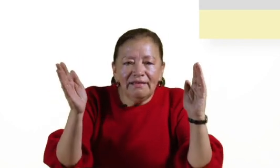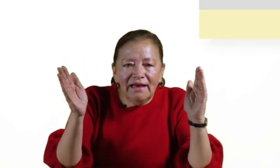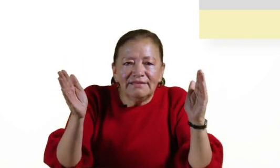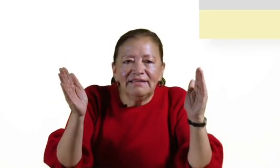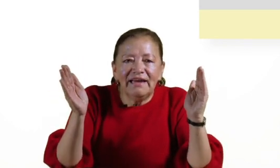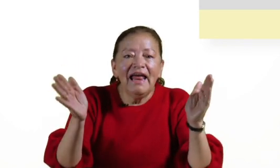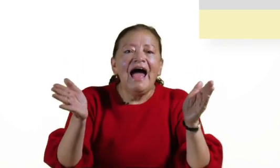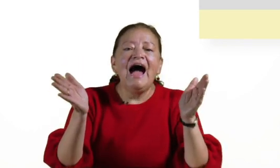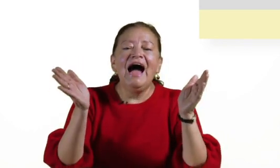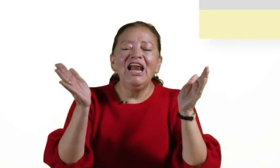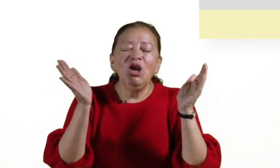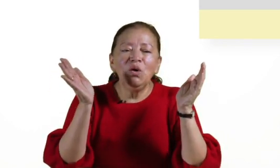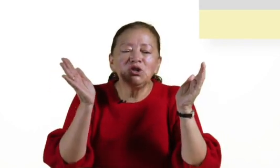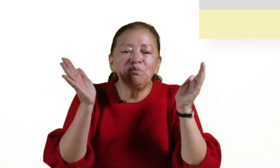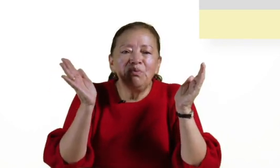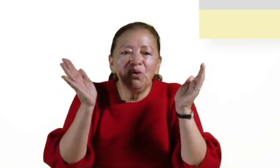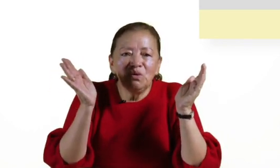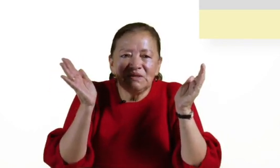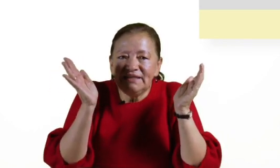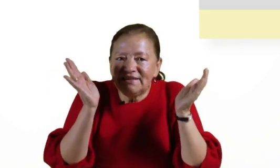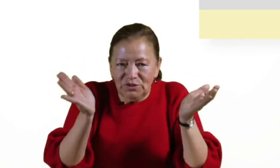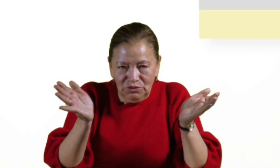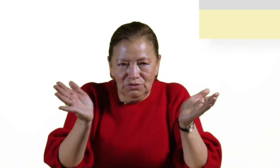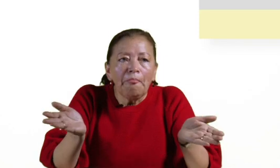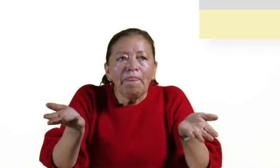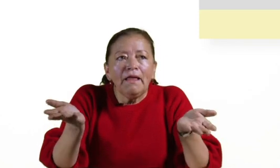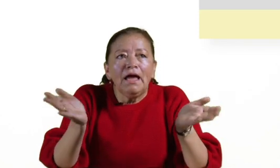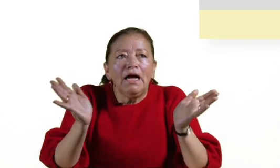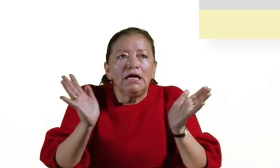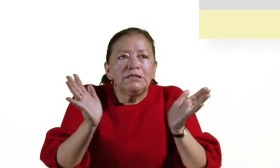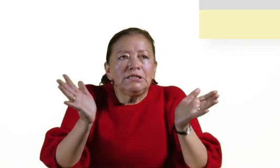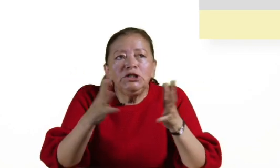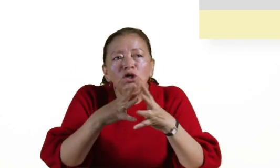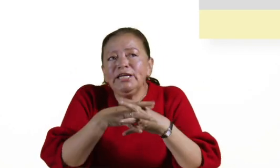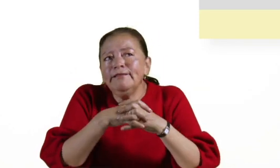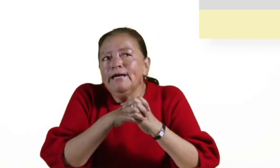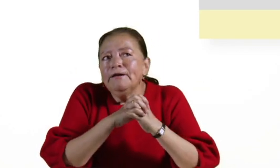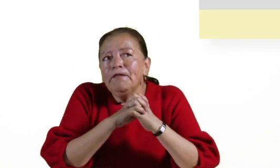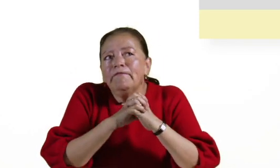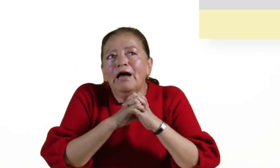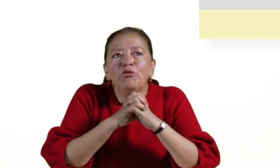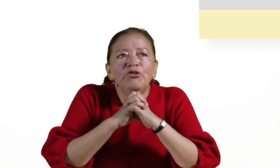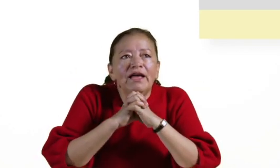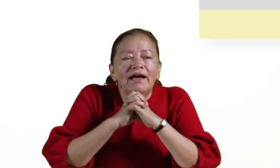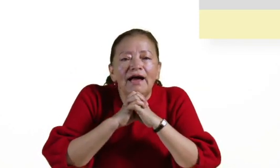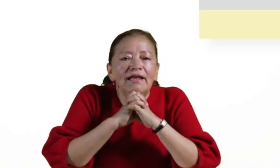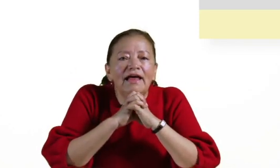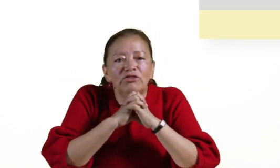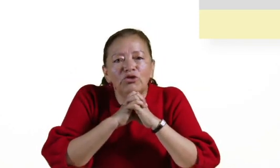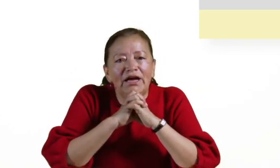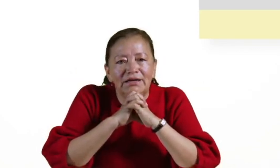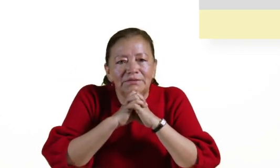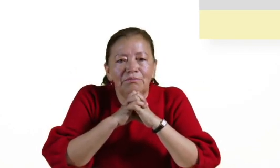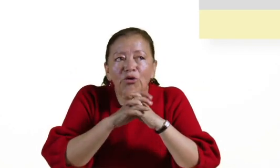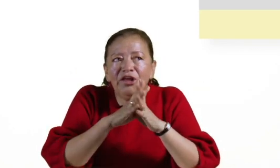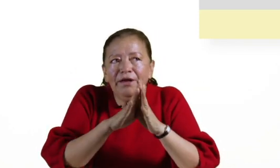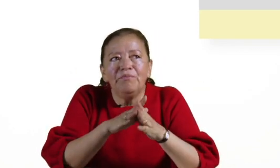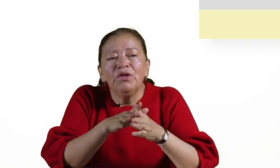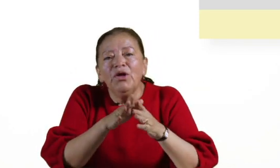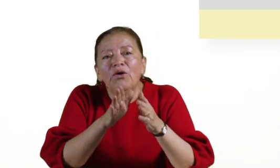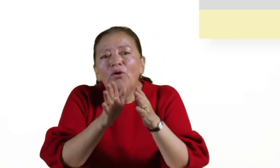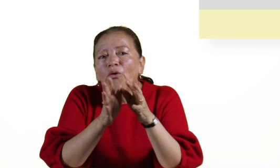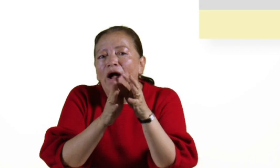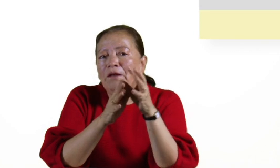de calidad se dan a los procesos. Y hoy en día hablamos de calidad total. ¿Por